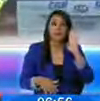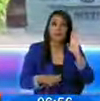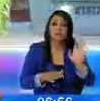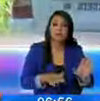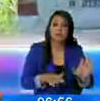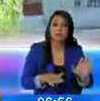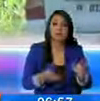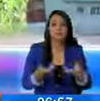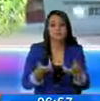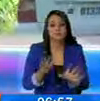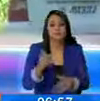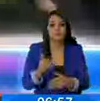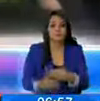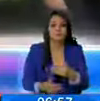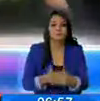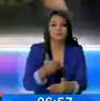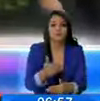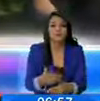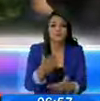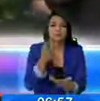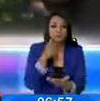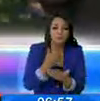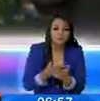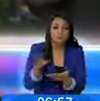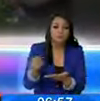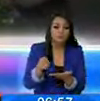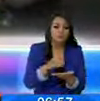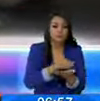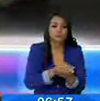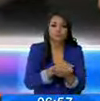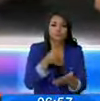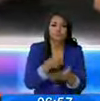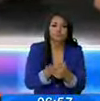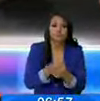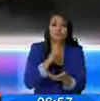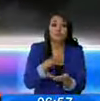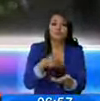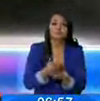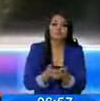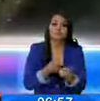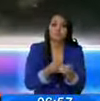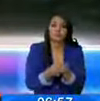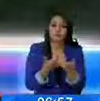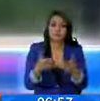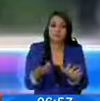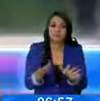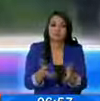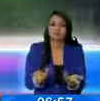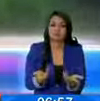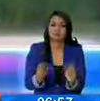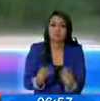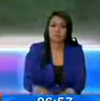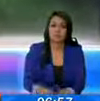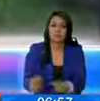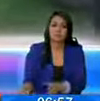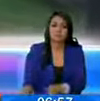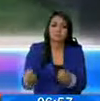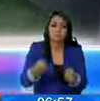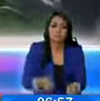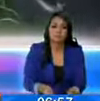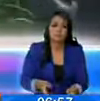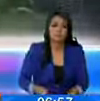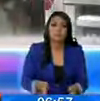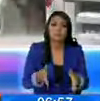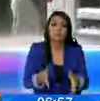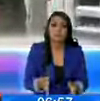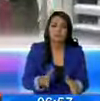ellos tomaron procedencia del accidente. Nosotros llegamos a apoyarlo, a colaborar para subirlo hacia la vía para